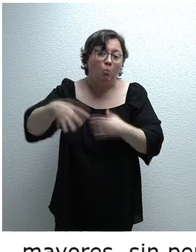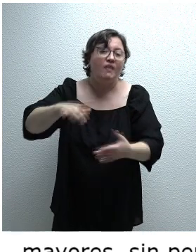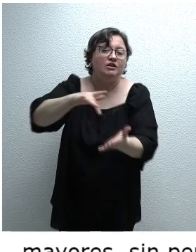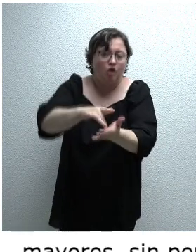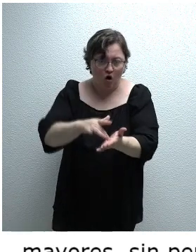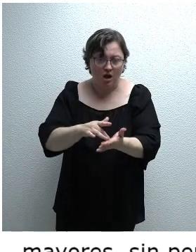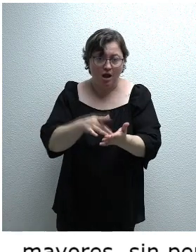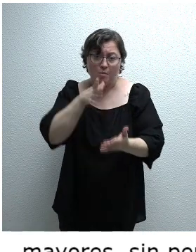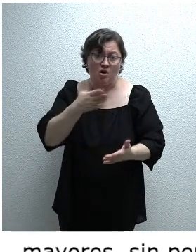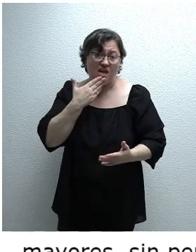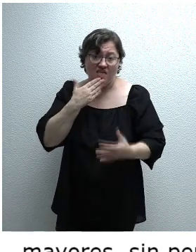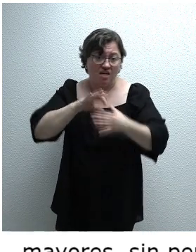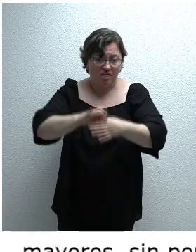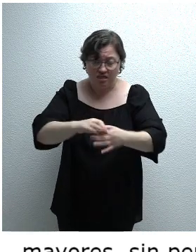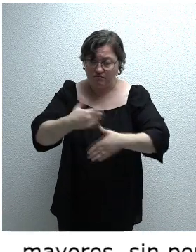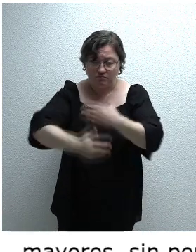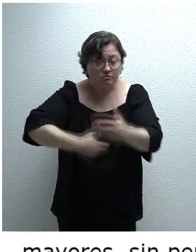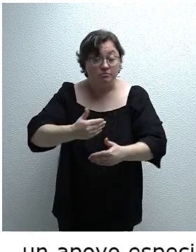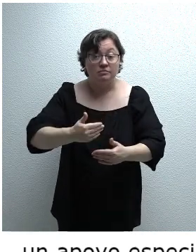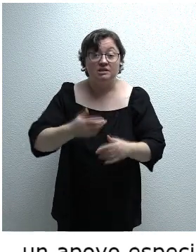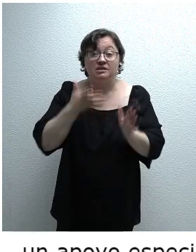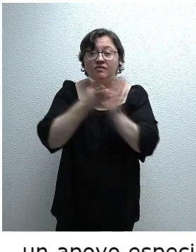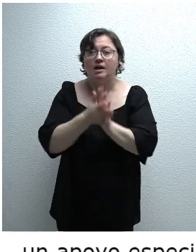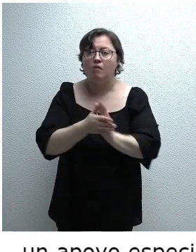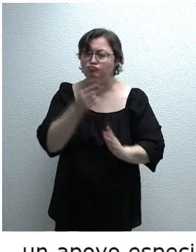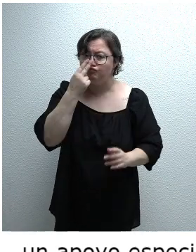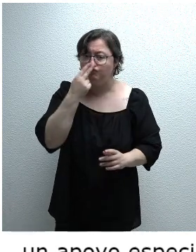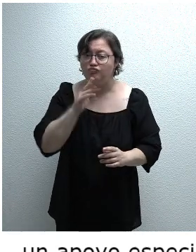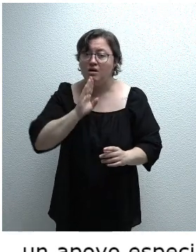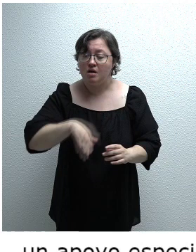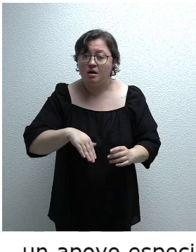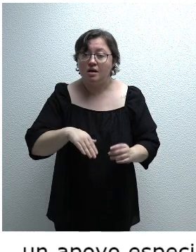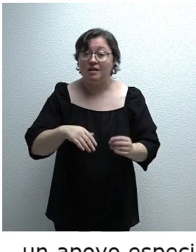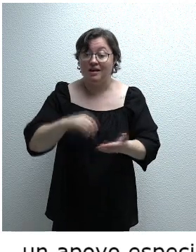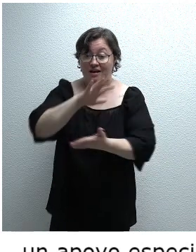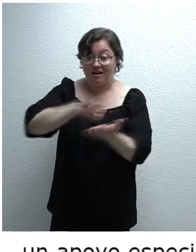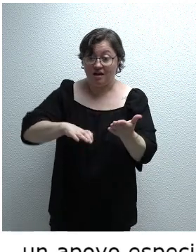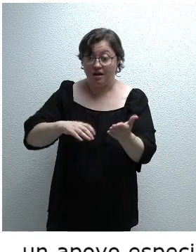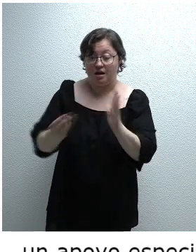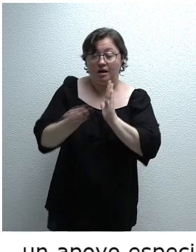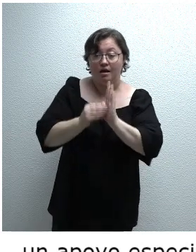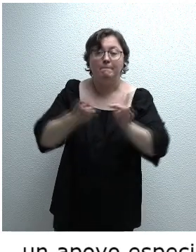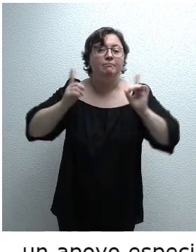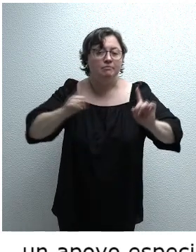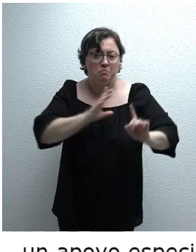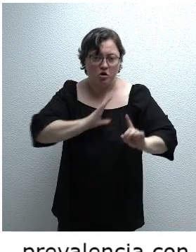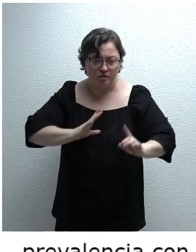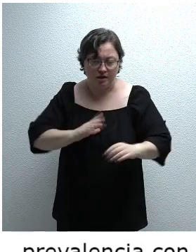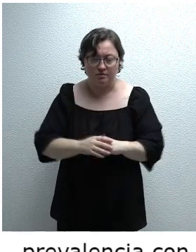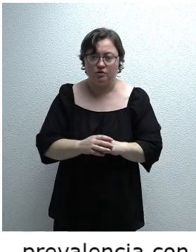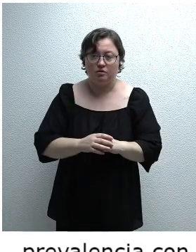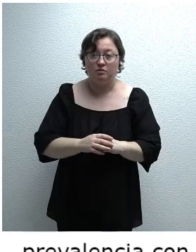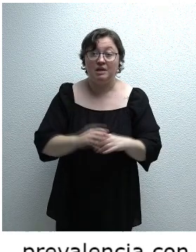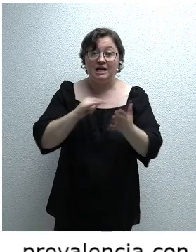mayor prevalencia con la edad avanzada, pues es interesante sobre todo que se tomen esas medidas preventivas para asegurar